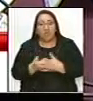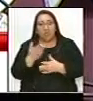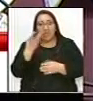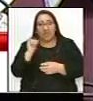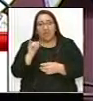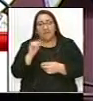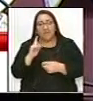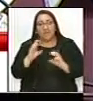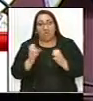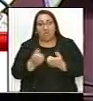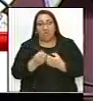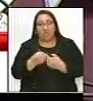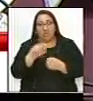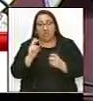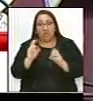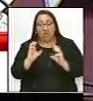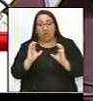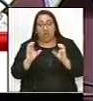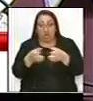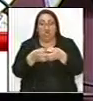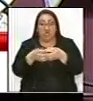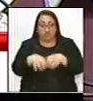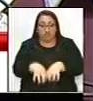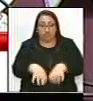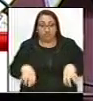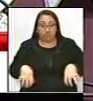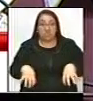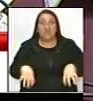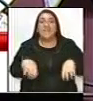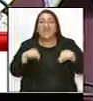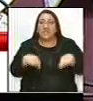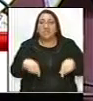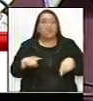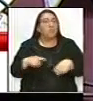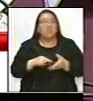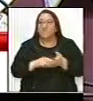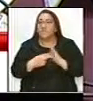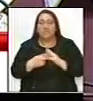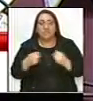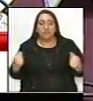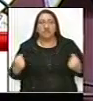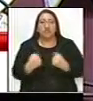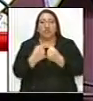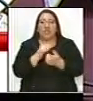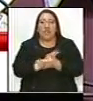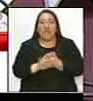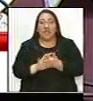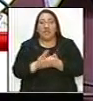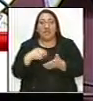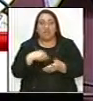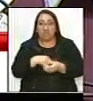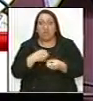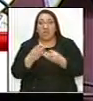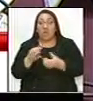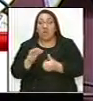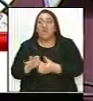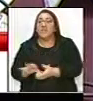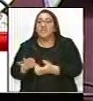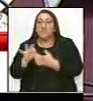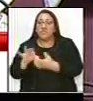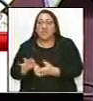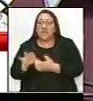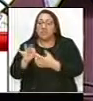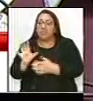del Parlamento bicameral tiene que ser que no, en lo posible, no dupliquen funciones que las estamos dando por especialidad a ambas